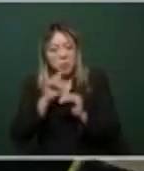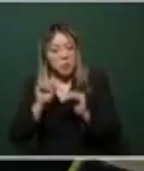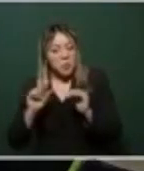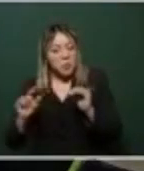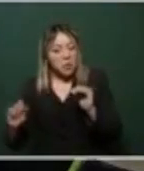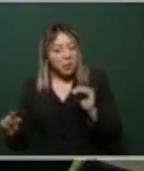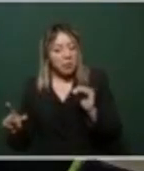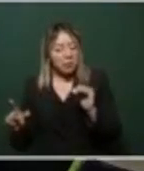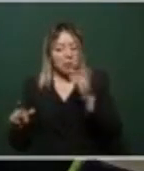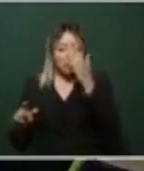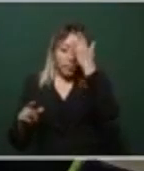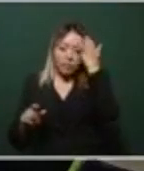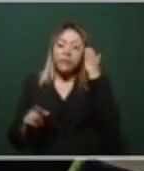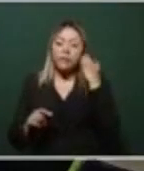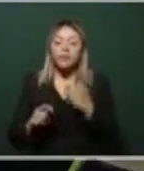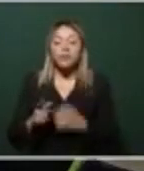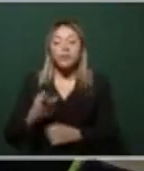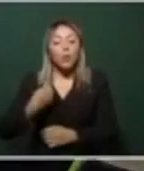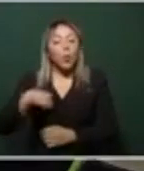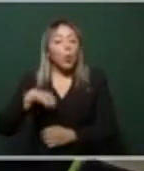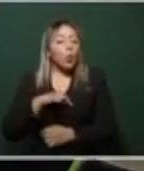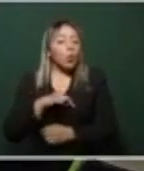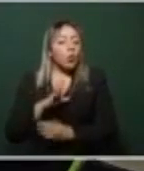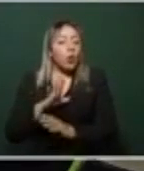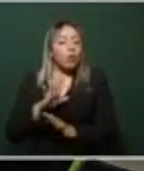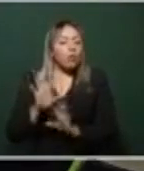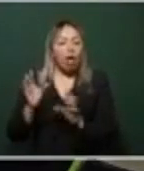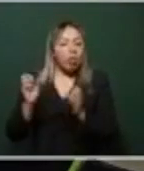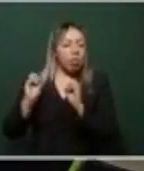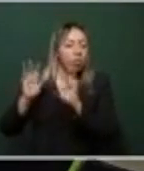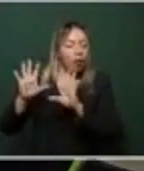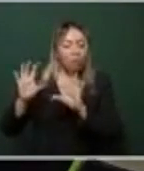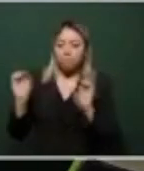No nos vamos a descuidar.